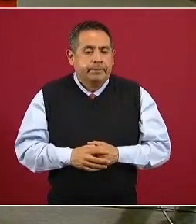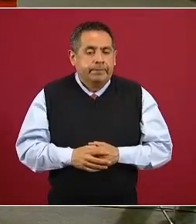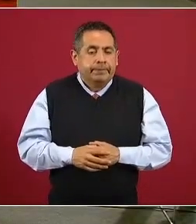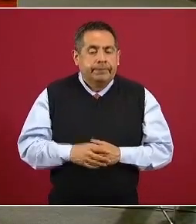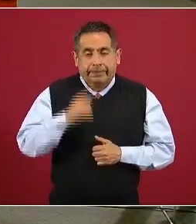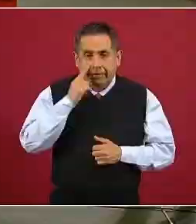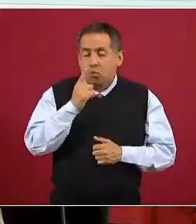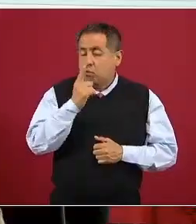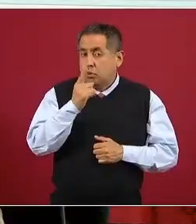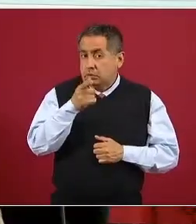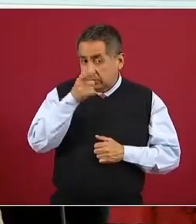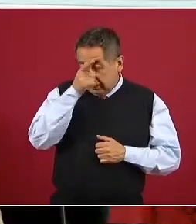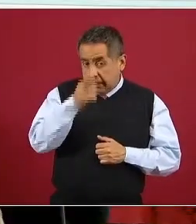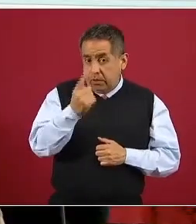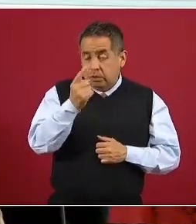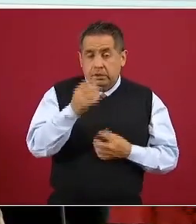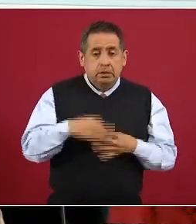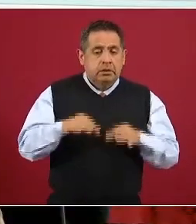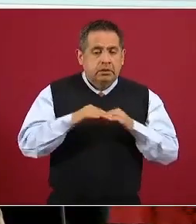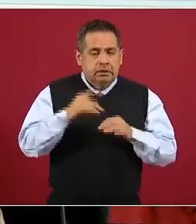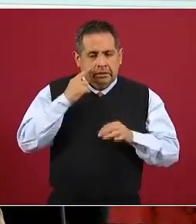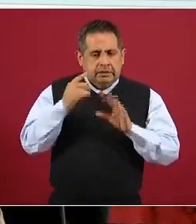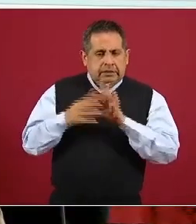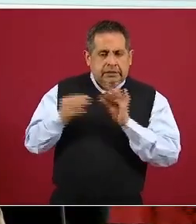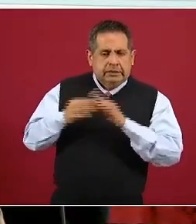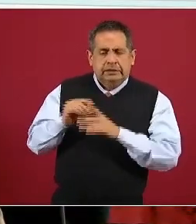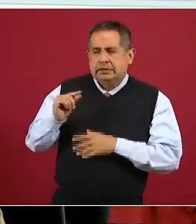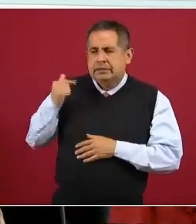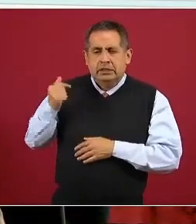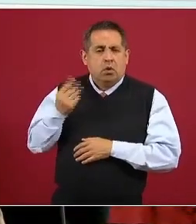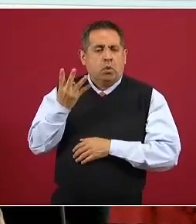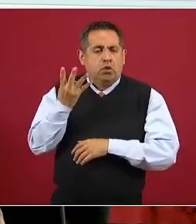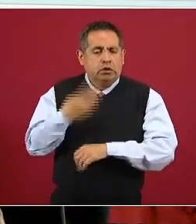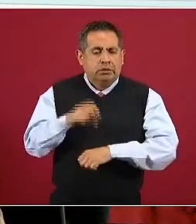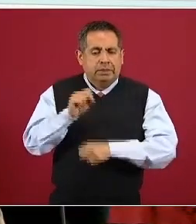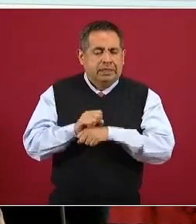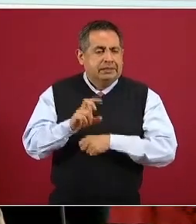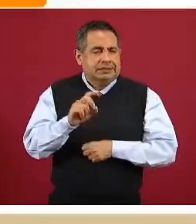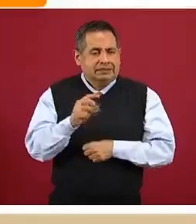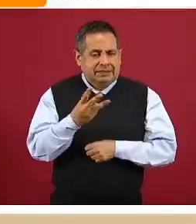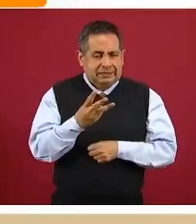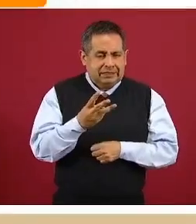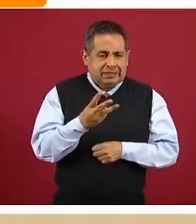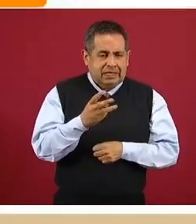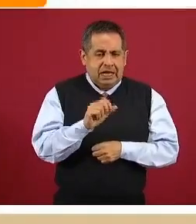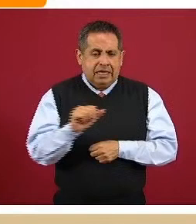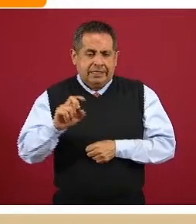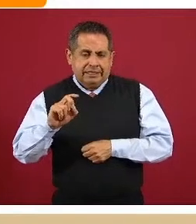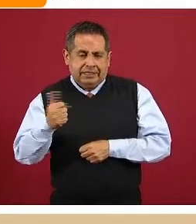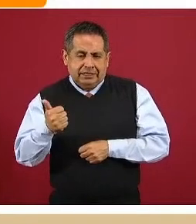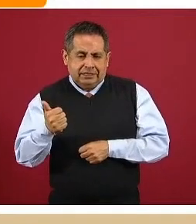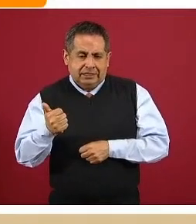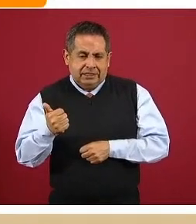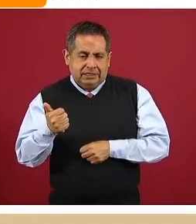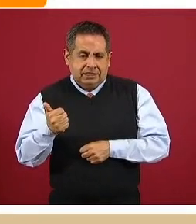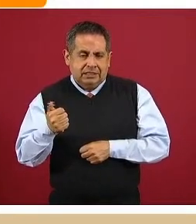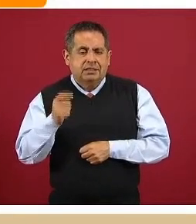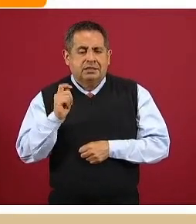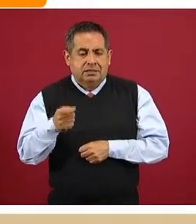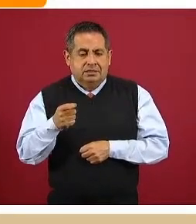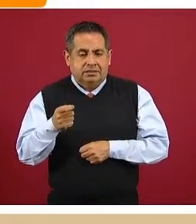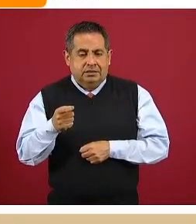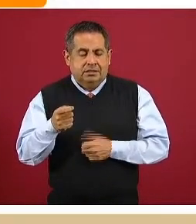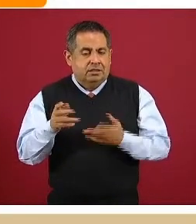un dato importante. Si ustedes ven las últimas 4 semanas, 33 a la 36,